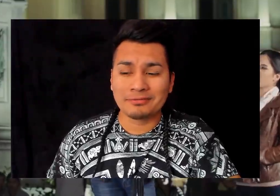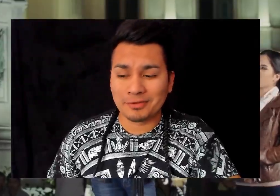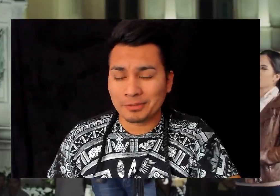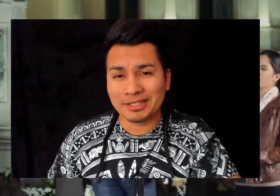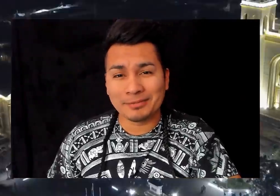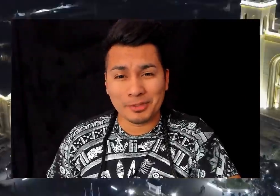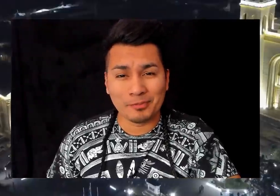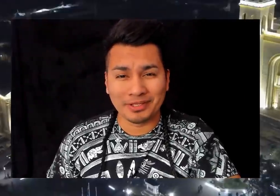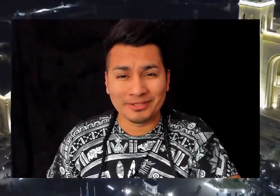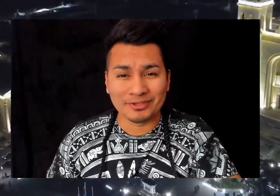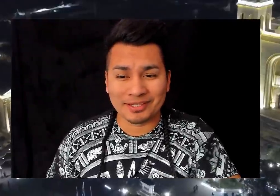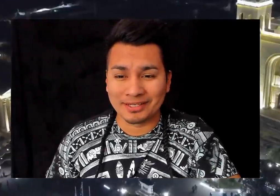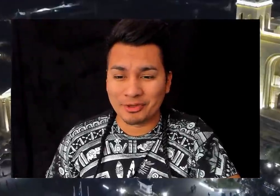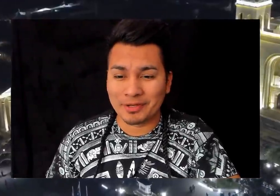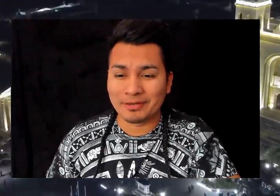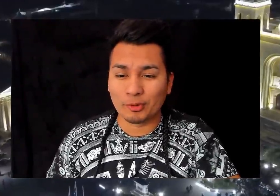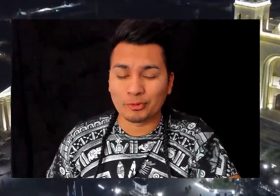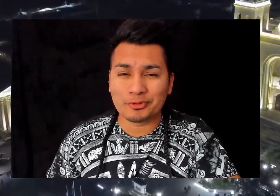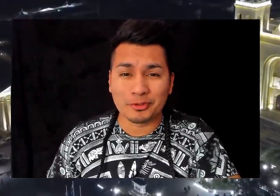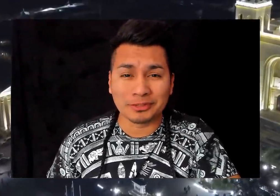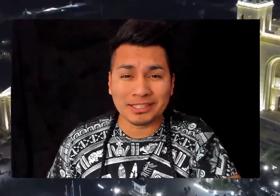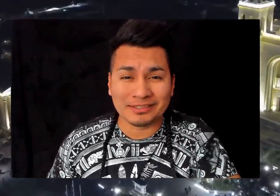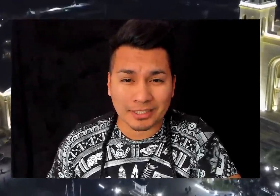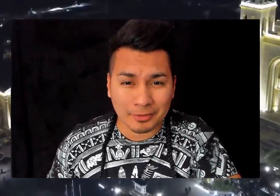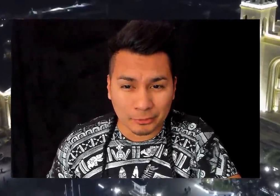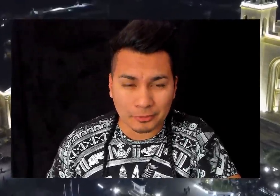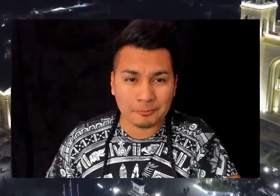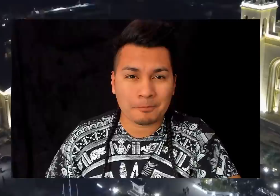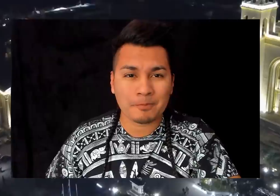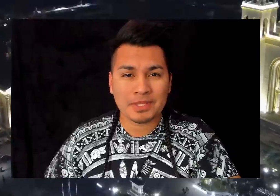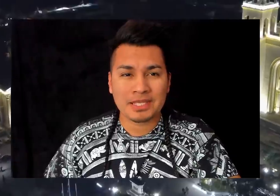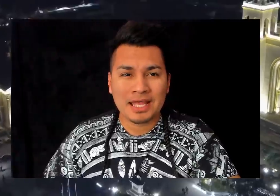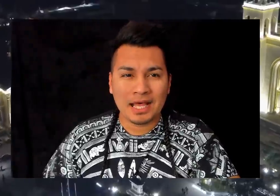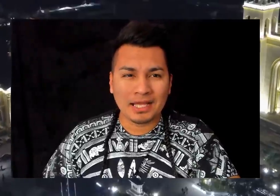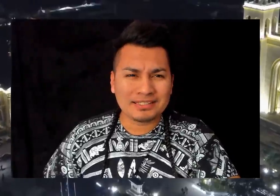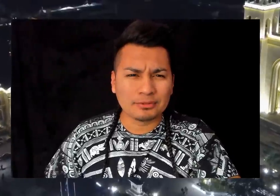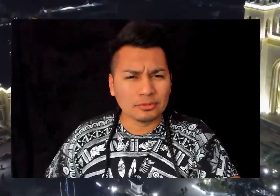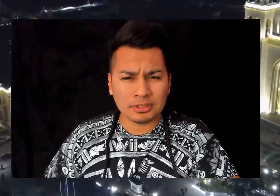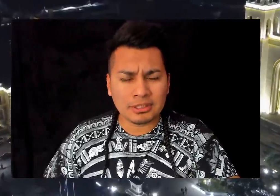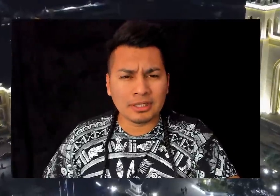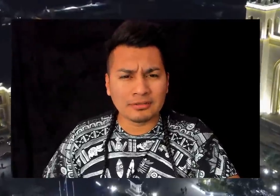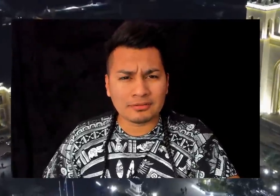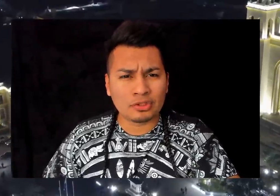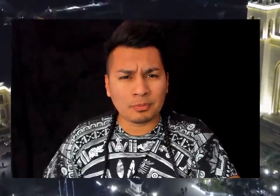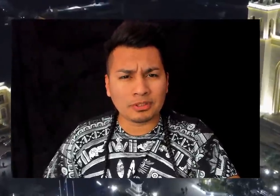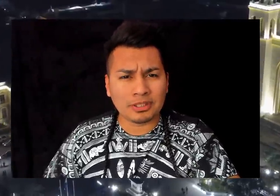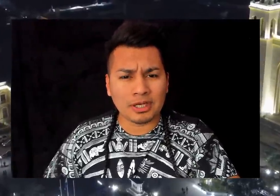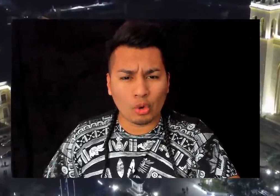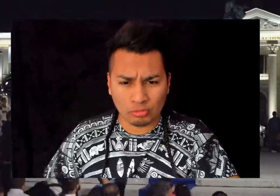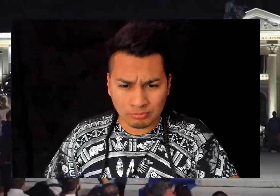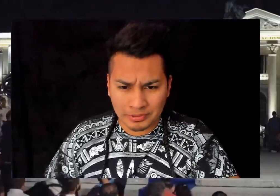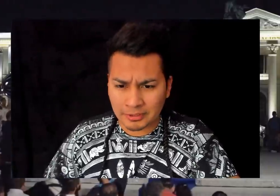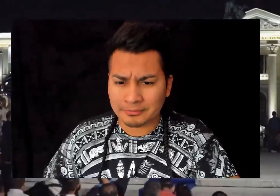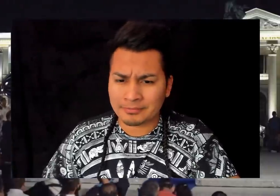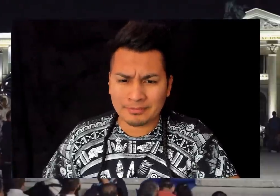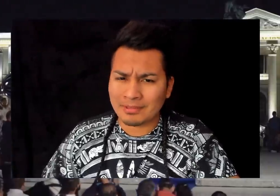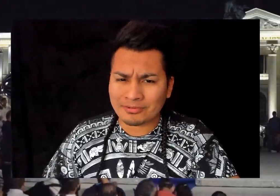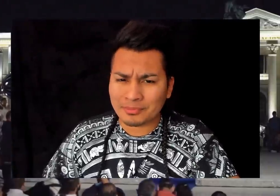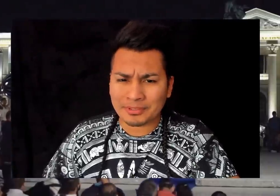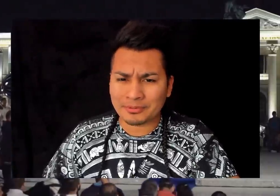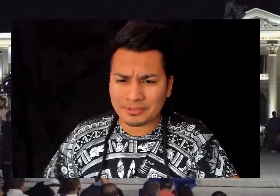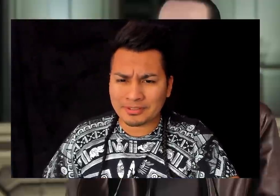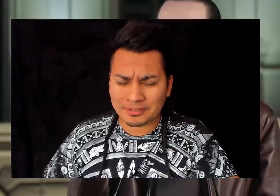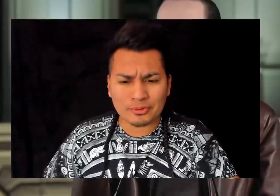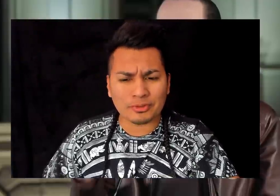¿Cómo están, familia? Bienvenidos a la nueva revolución del Salvador. Hace unos días yo ponía un video, más